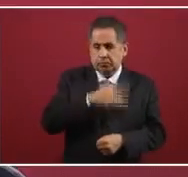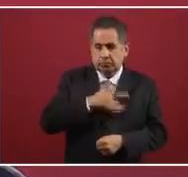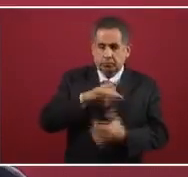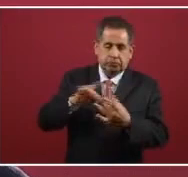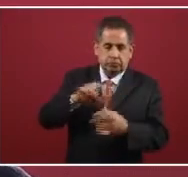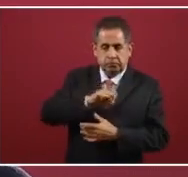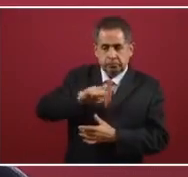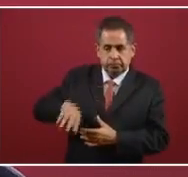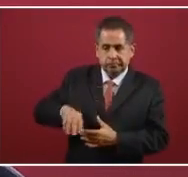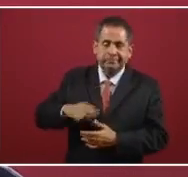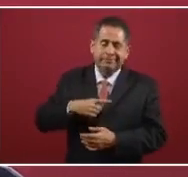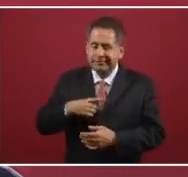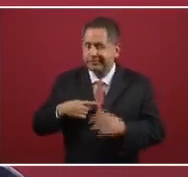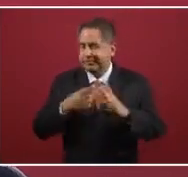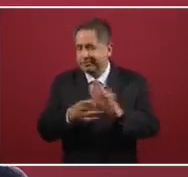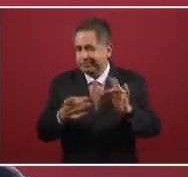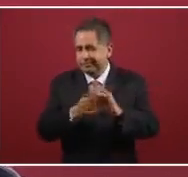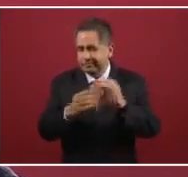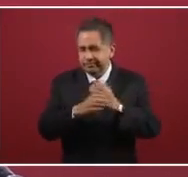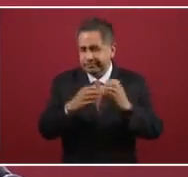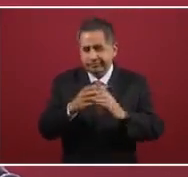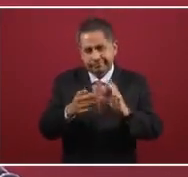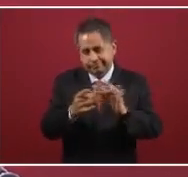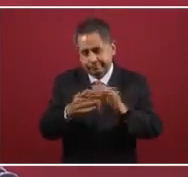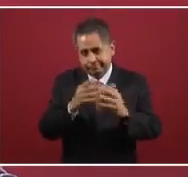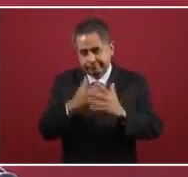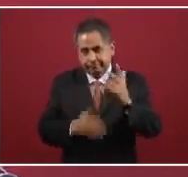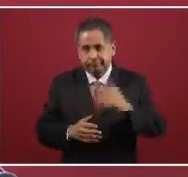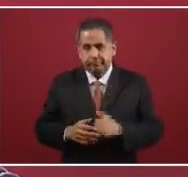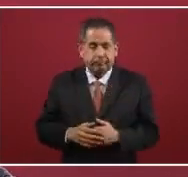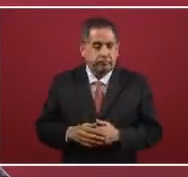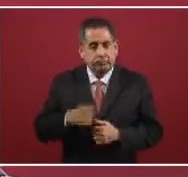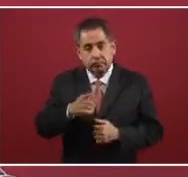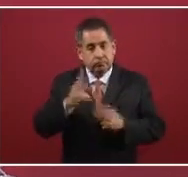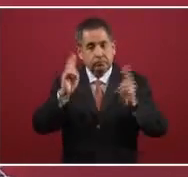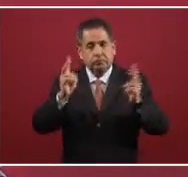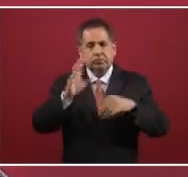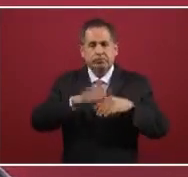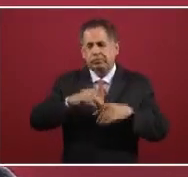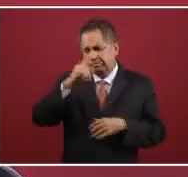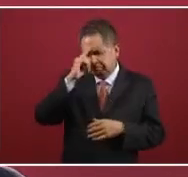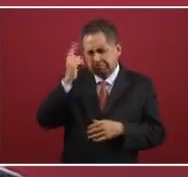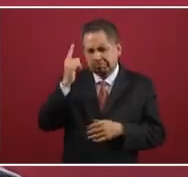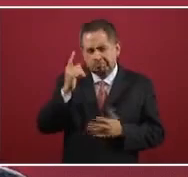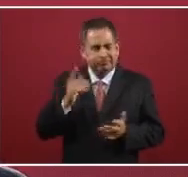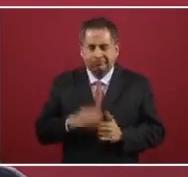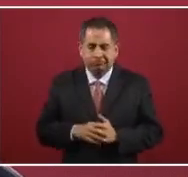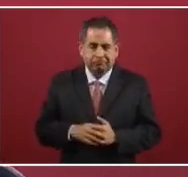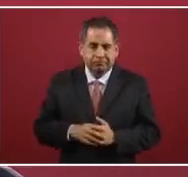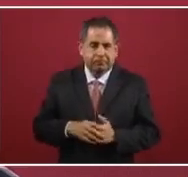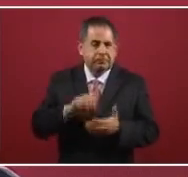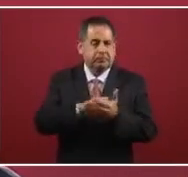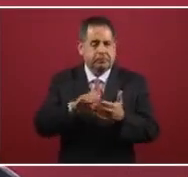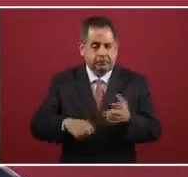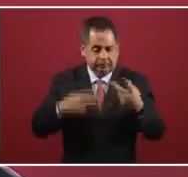muchísimas cosas. Esto parecería, desde el punto de vista teórico, uno de los temas más fáciles de resolver, porque cuando un trabajador ahorra hoy,